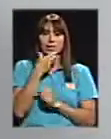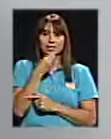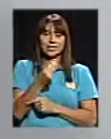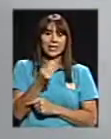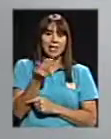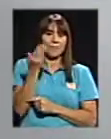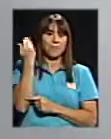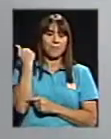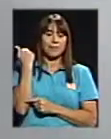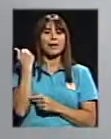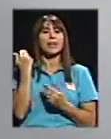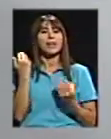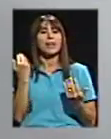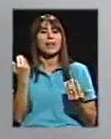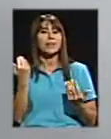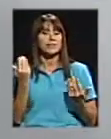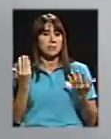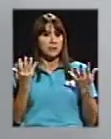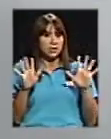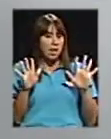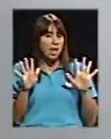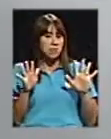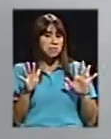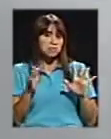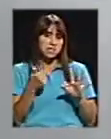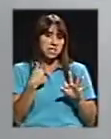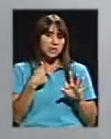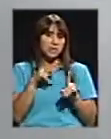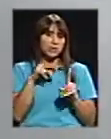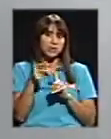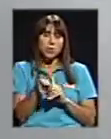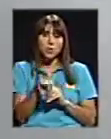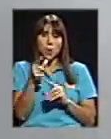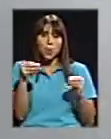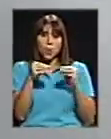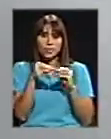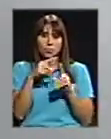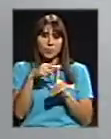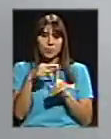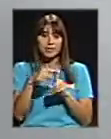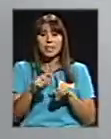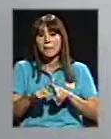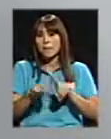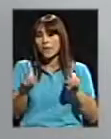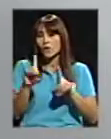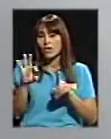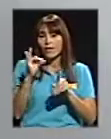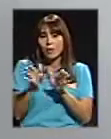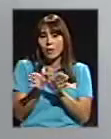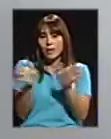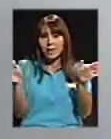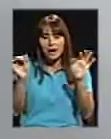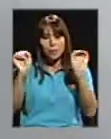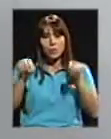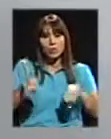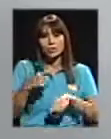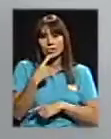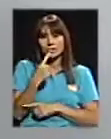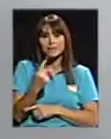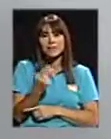¿verdad?, tiene una visión un poco más optimista. Pero, digamos, en general podríamos decir que